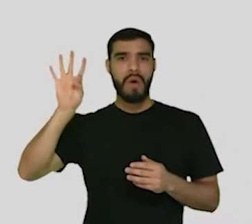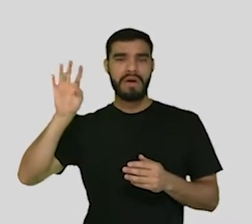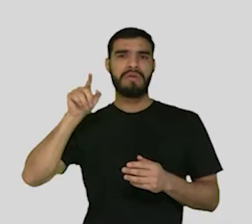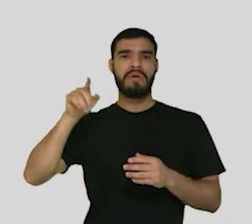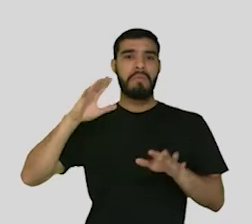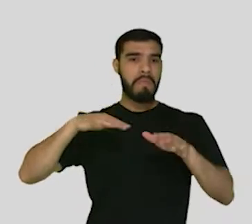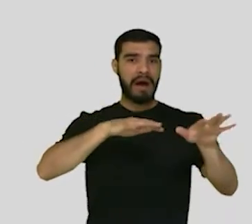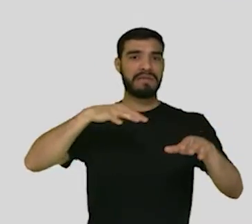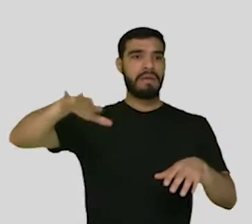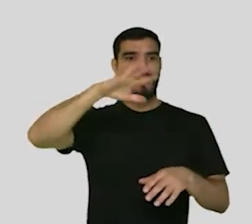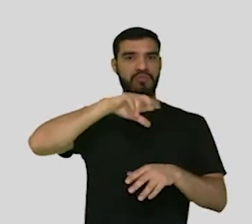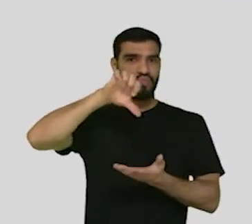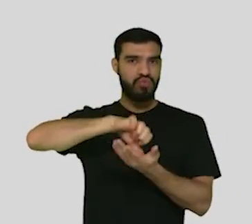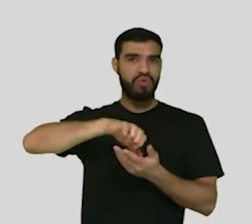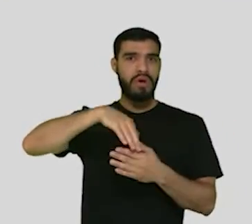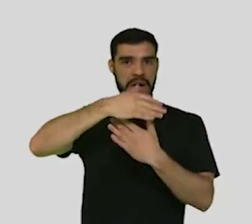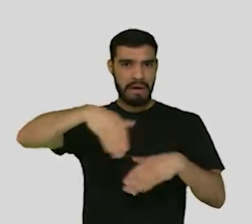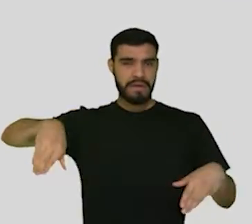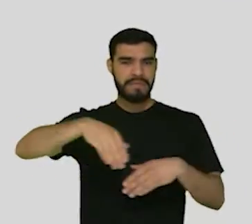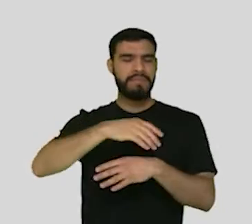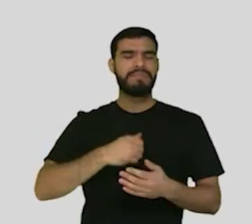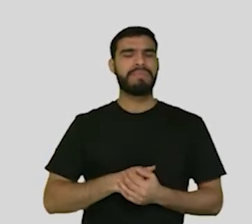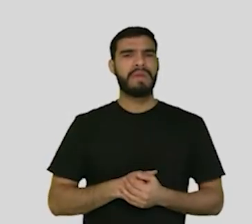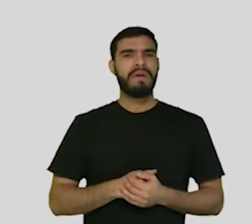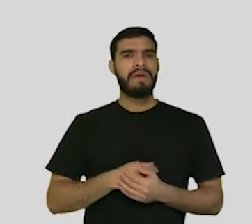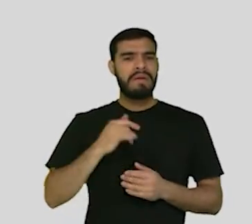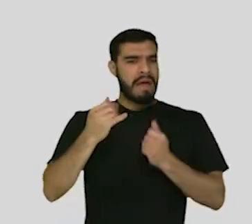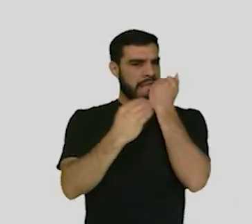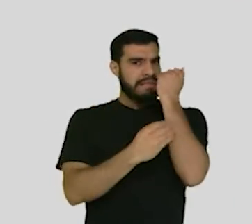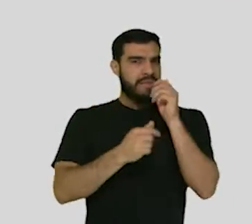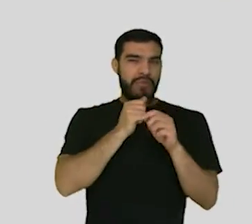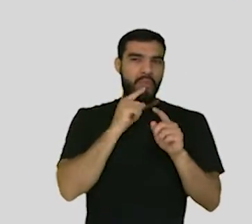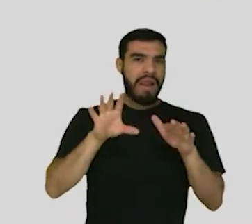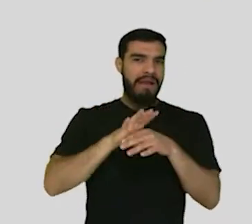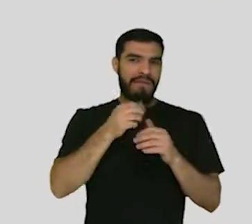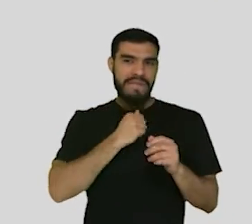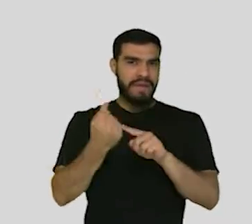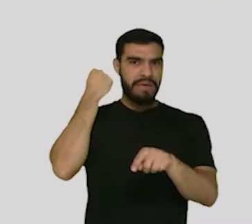pe la primera marcha a esa hoy happy antecedente va en papel